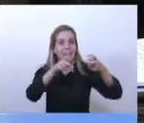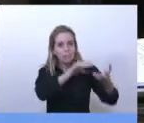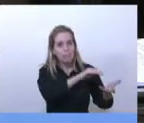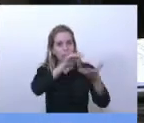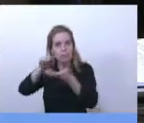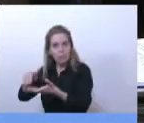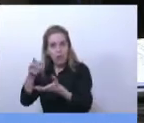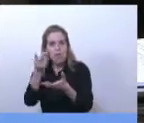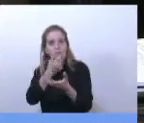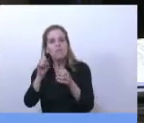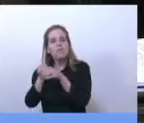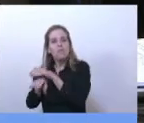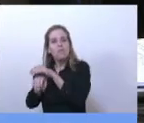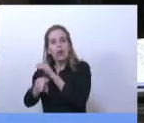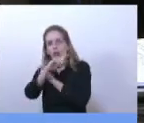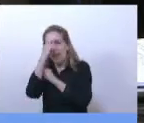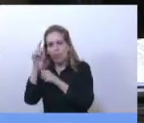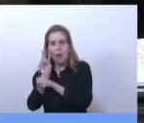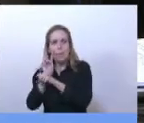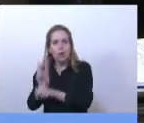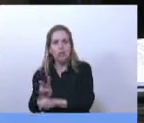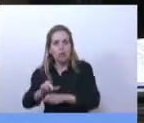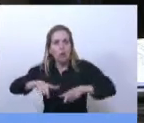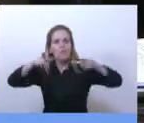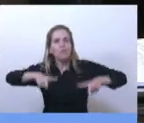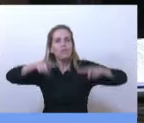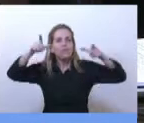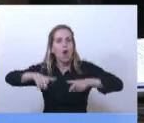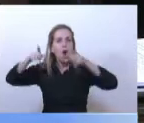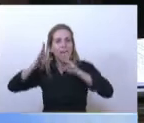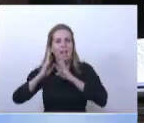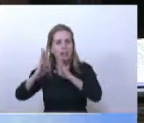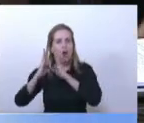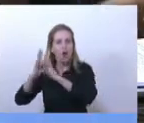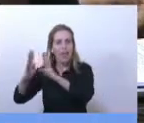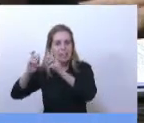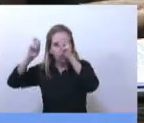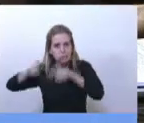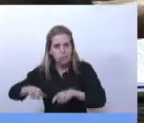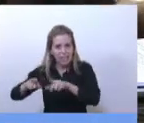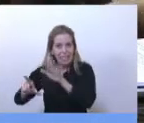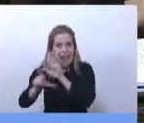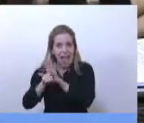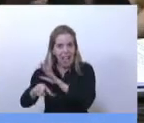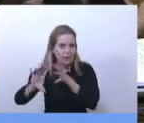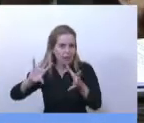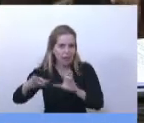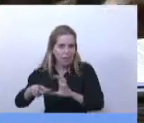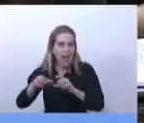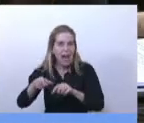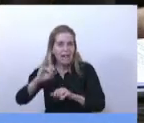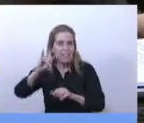de enriquecimiento y conservación de los bosques nativos ley absolutamente financiada y así ahí sí estaríamos hablando